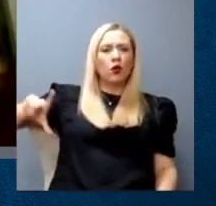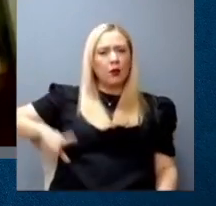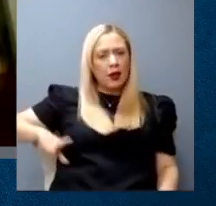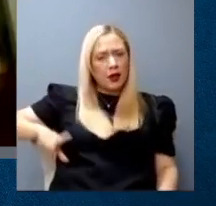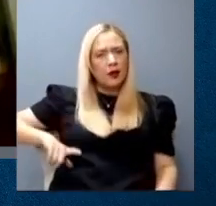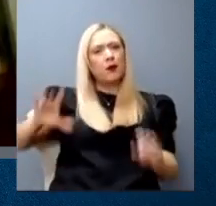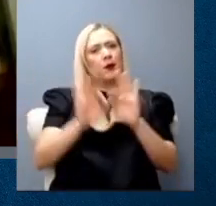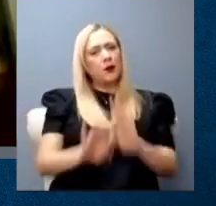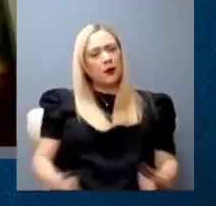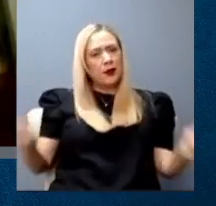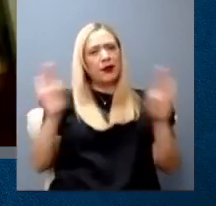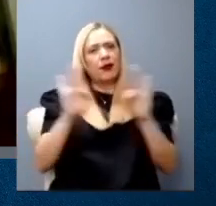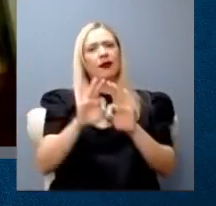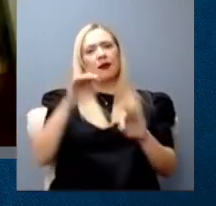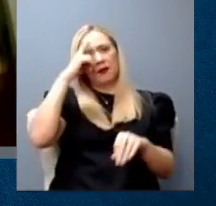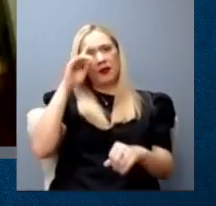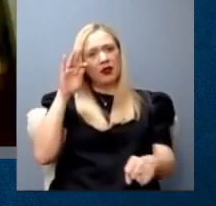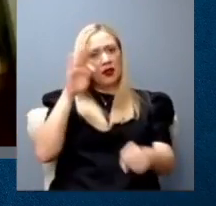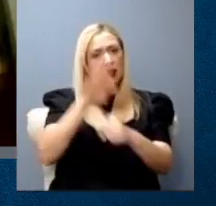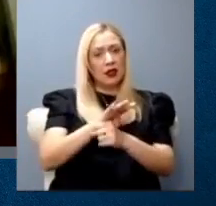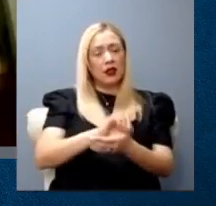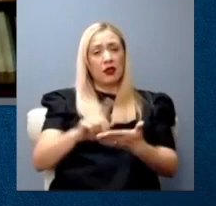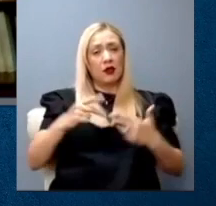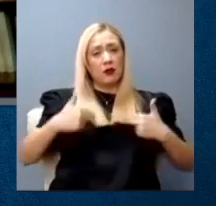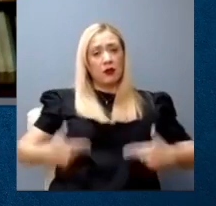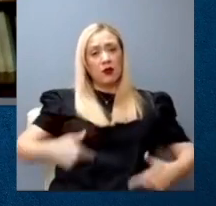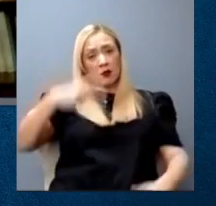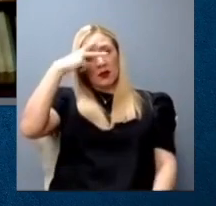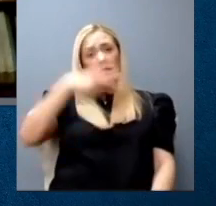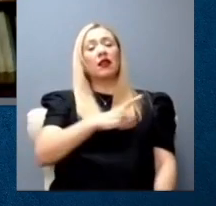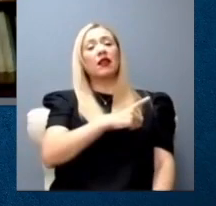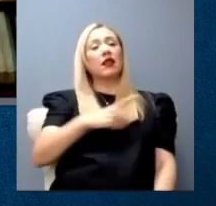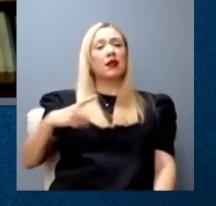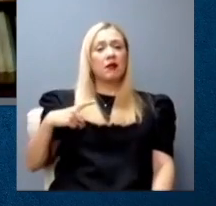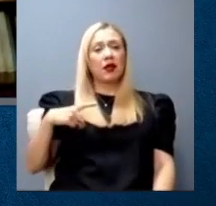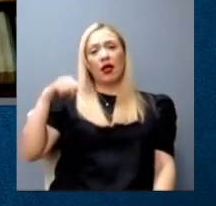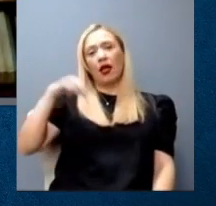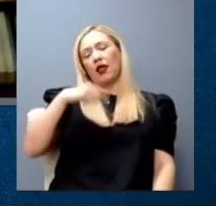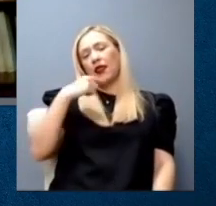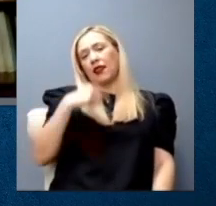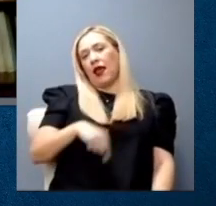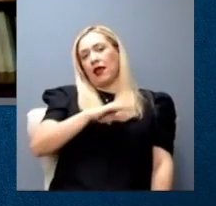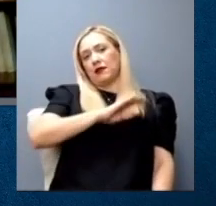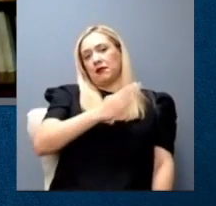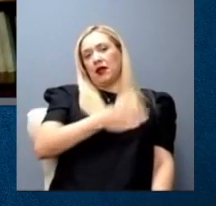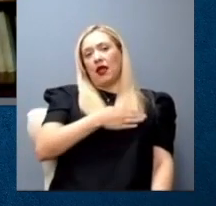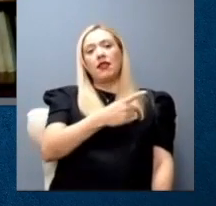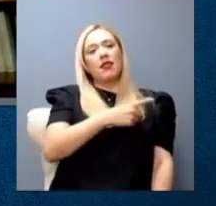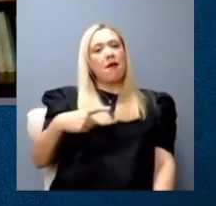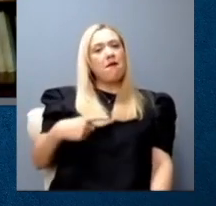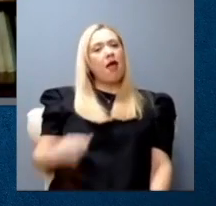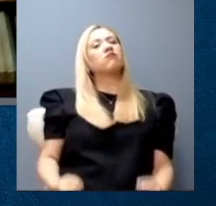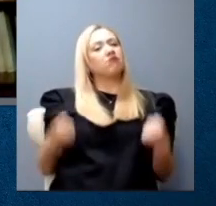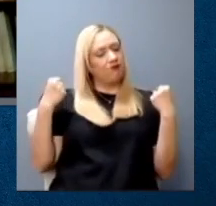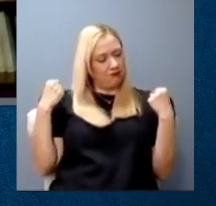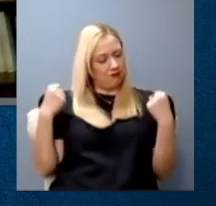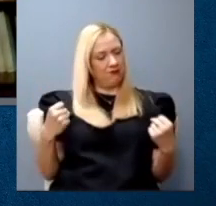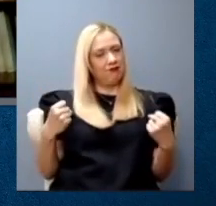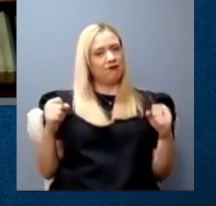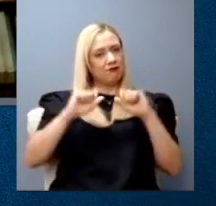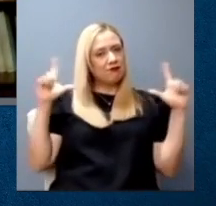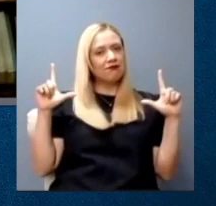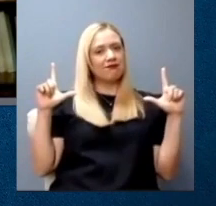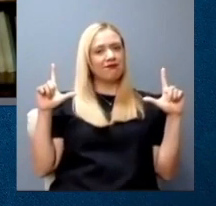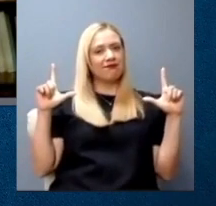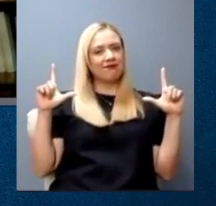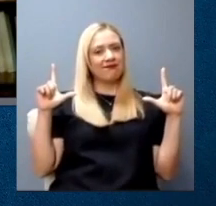relevantes en materia de la protección de derechos humanos mexicanos tienen que, como decimos acá en España, ponerse las pilas. Claro,